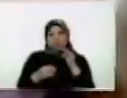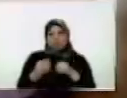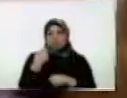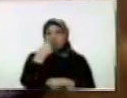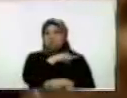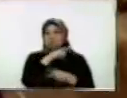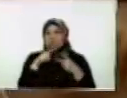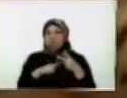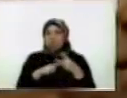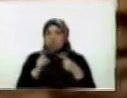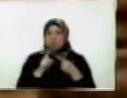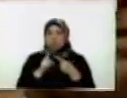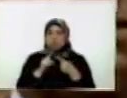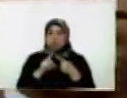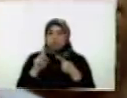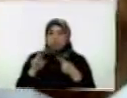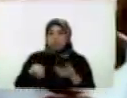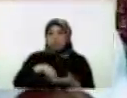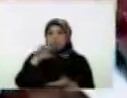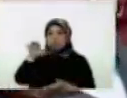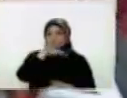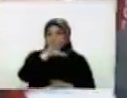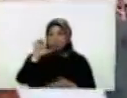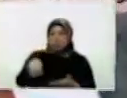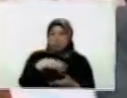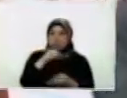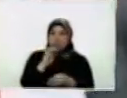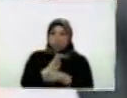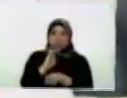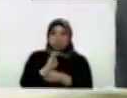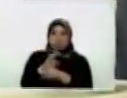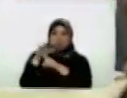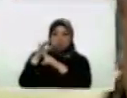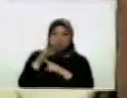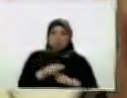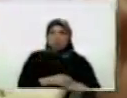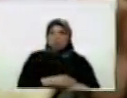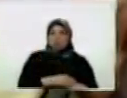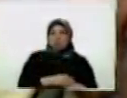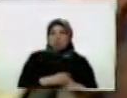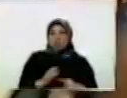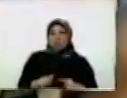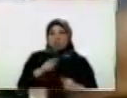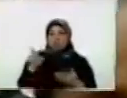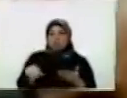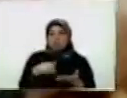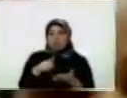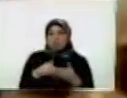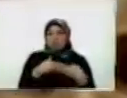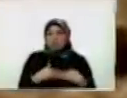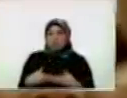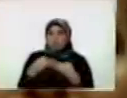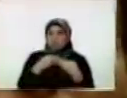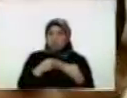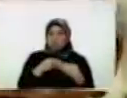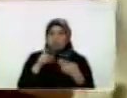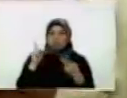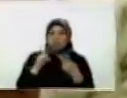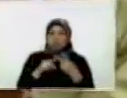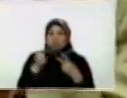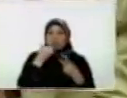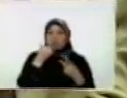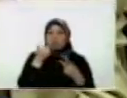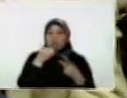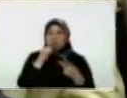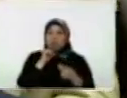argumentos. La nación fuerte que protege al débil, constatado por la gran mayoría de las naciones americanas. Y lucha contra